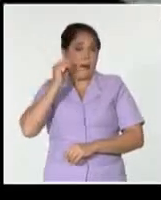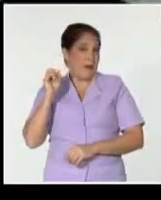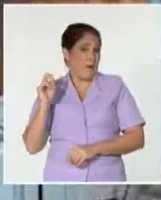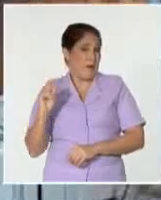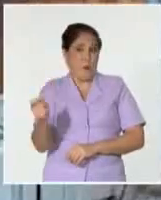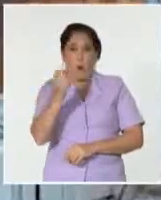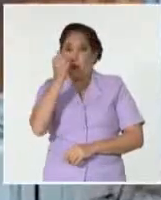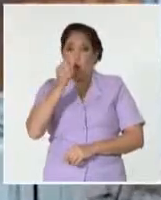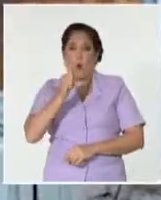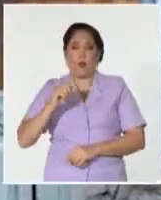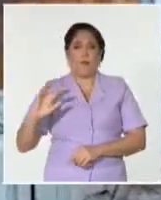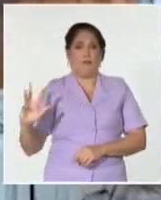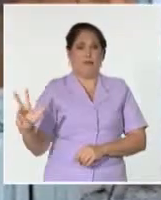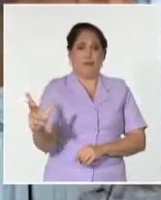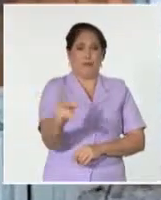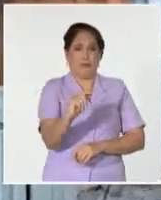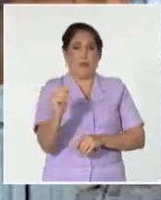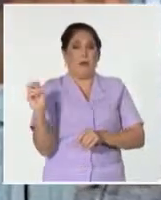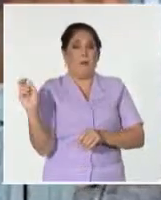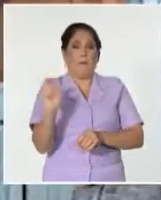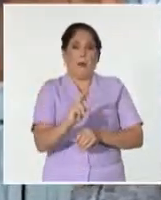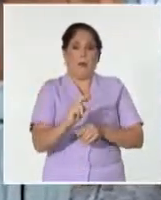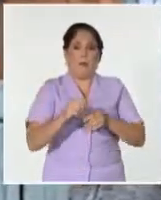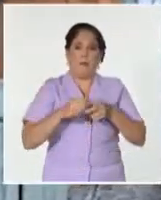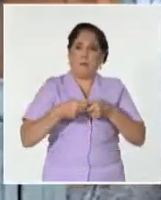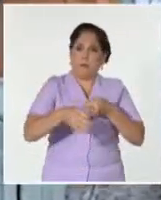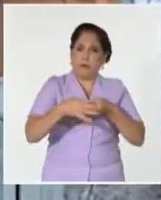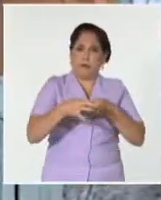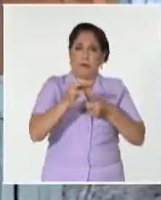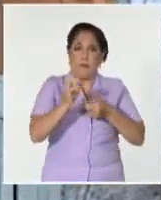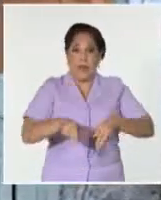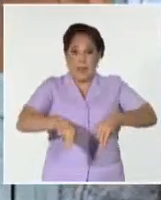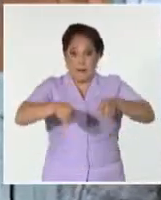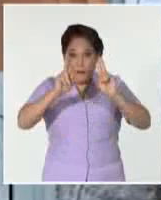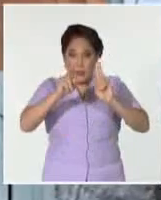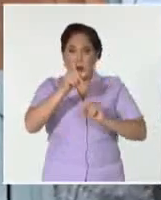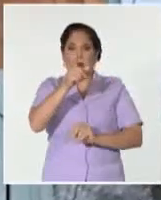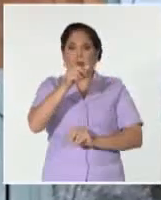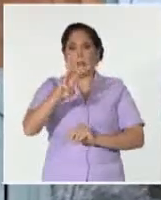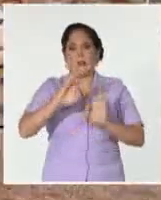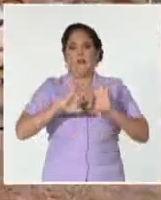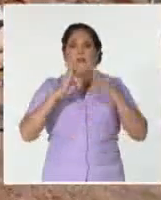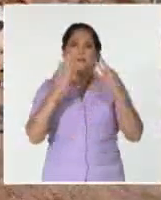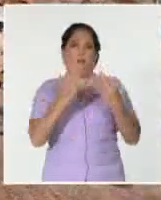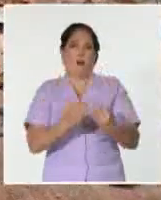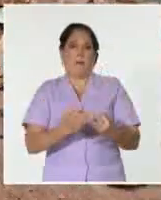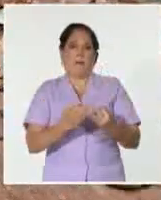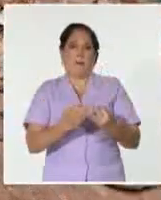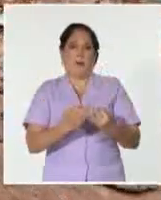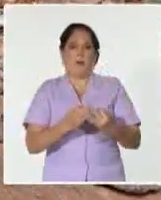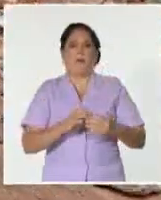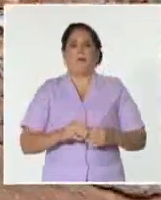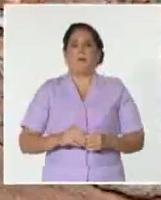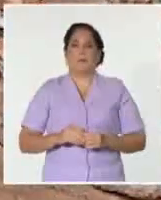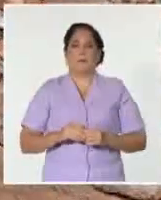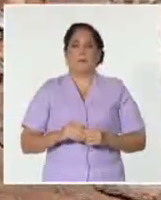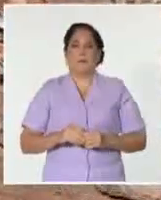Según informaron autoridades del Ministerio del Interior, en el edificio vivían 13 núcleos familiares con más de 50 personas.